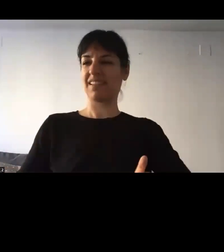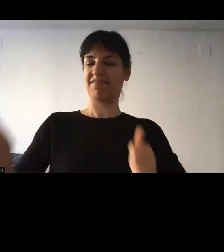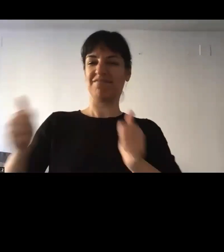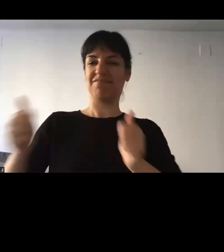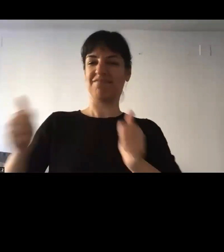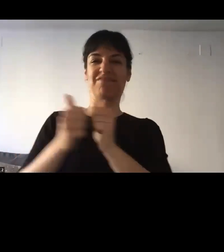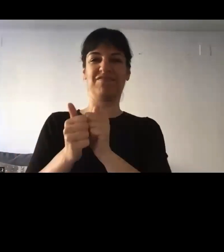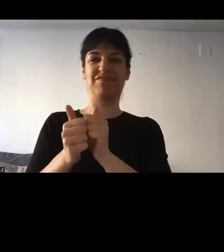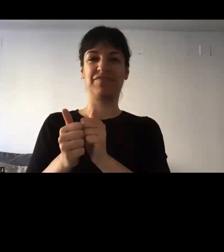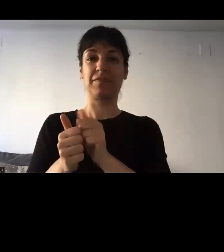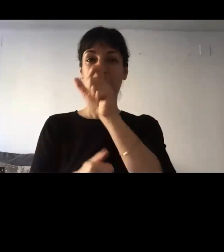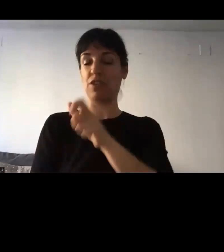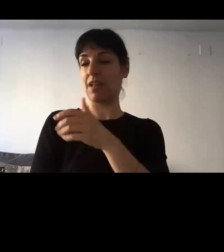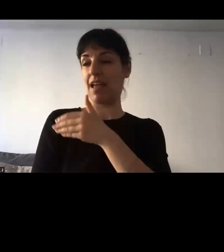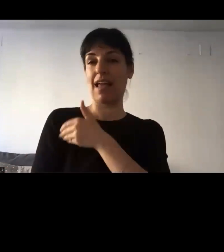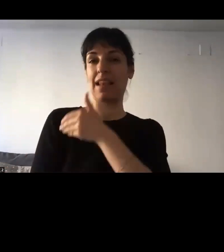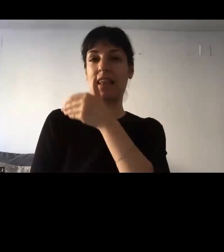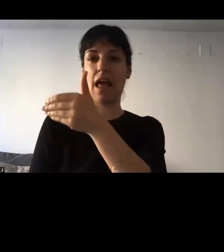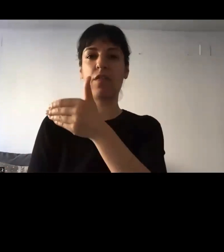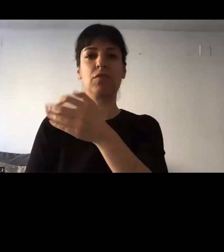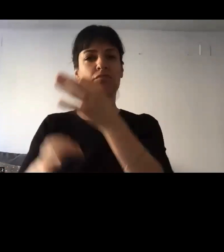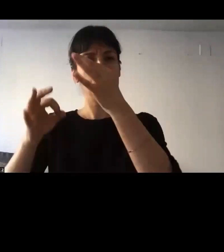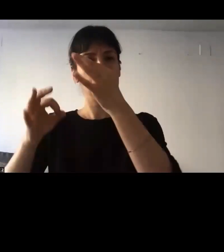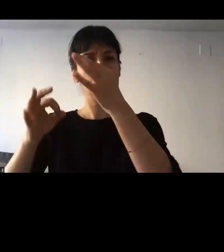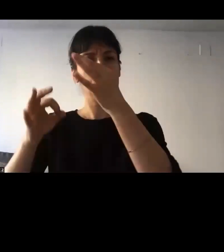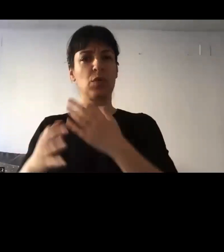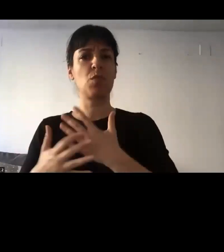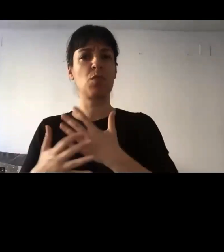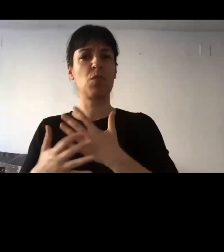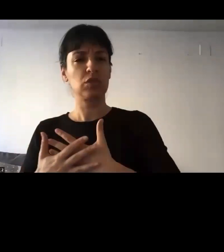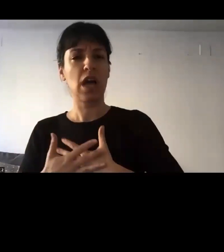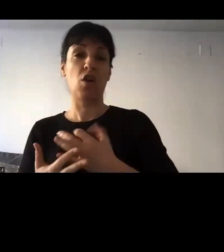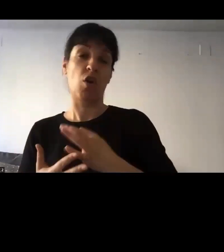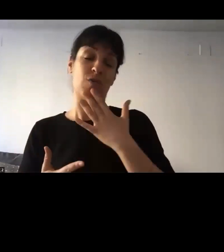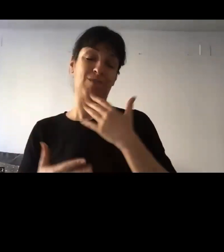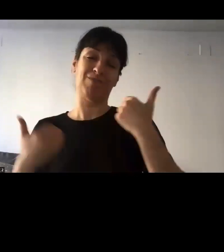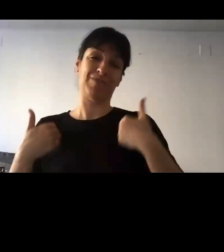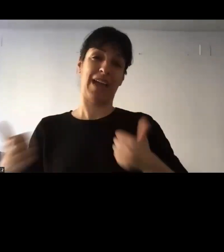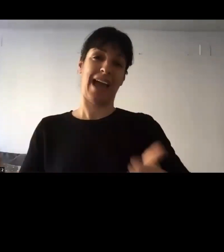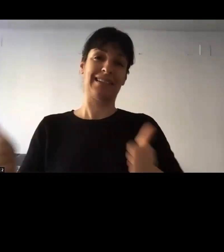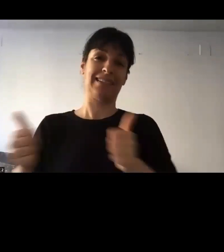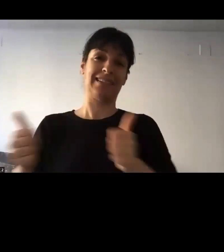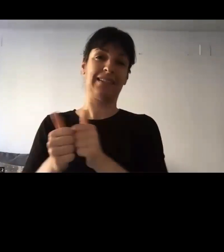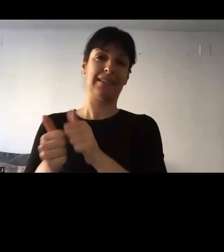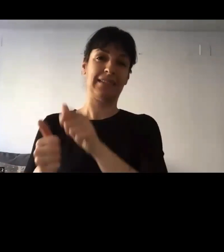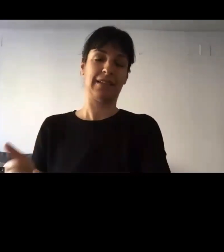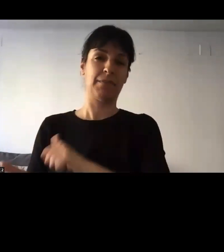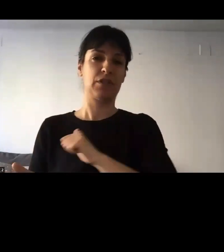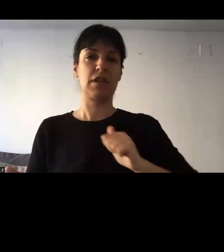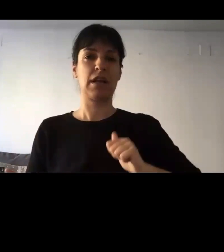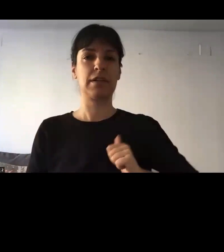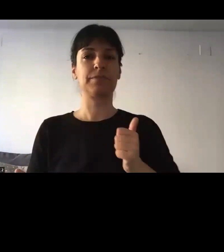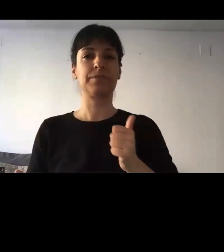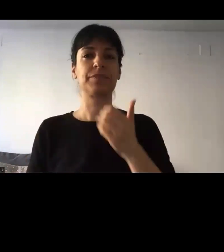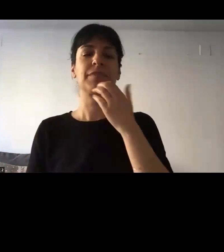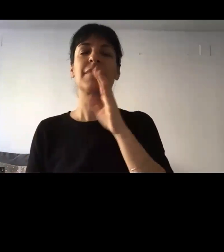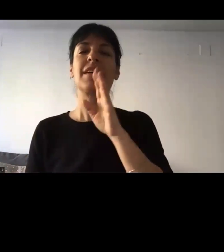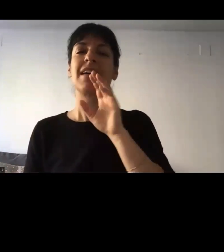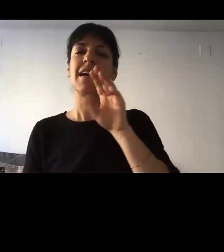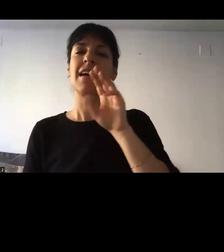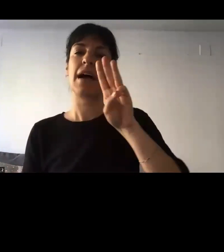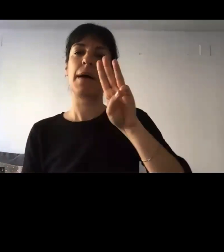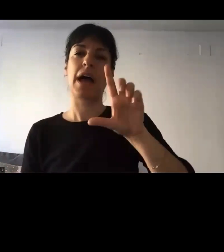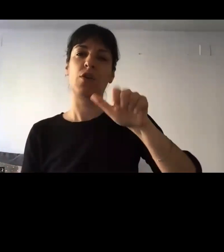lado y tiene la categoría de voluntariado o en mi caso de asistente, sí que es cierto que, bueno, Paloma lo ha comentado en